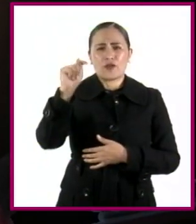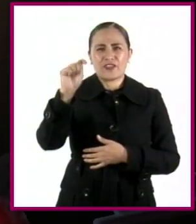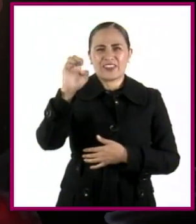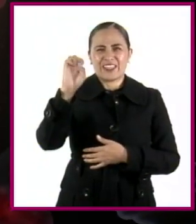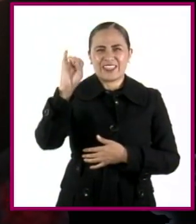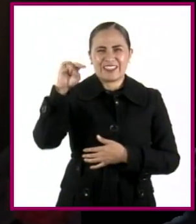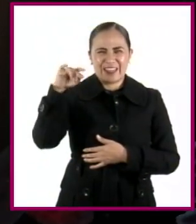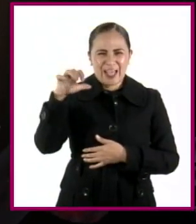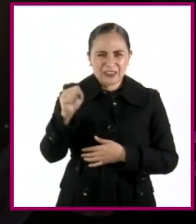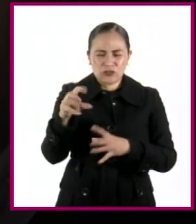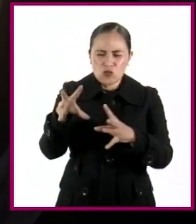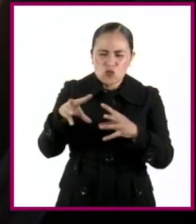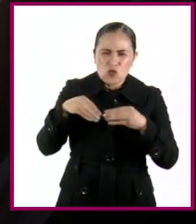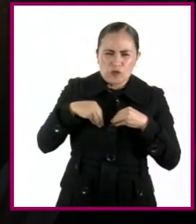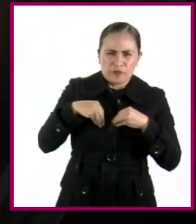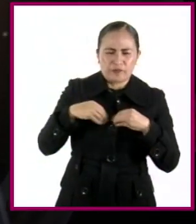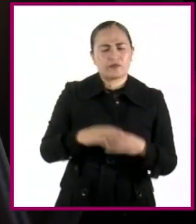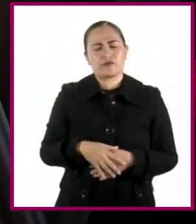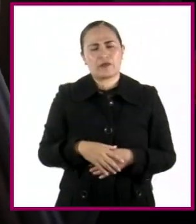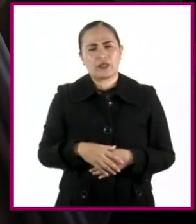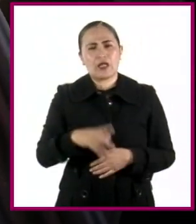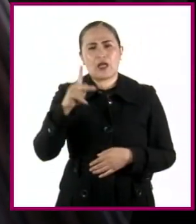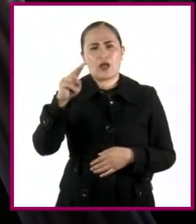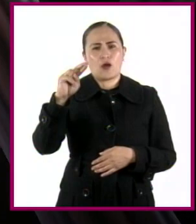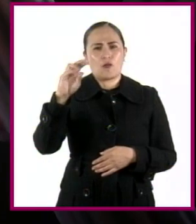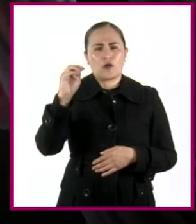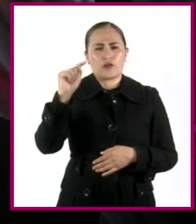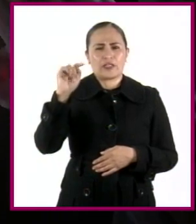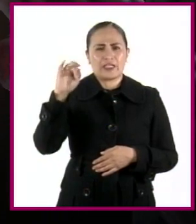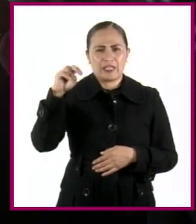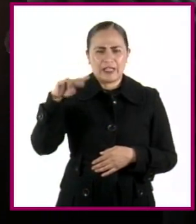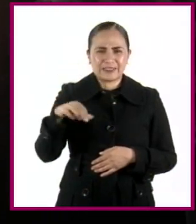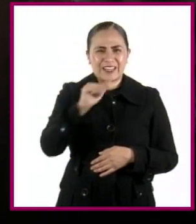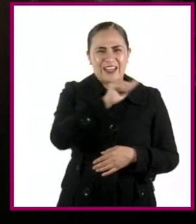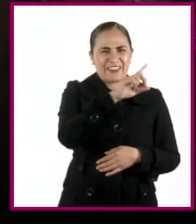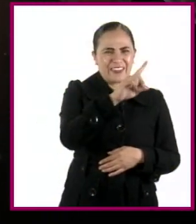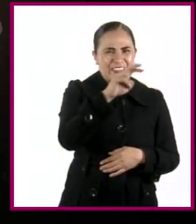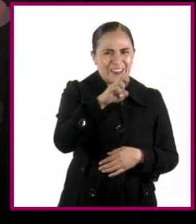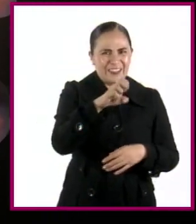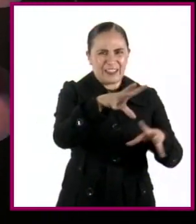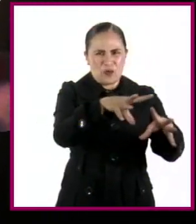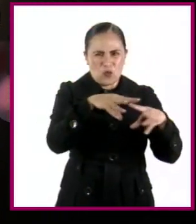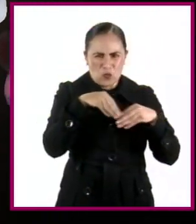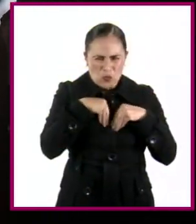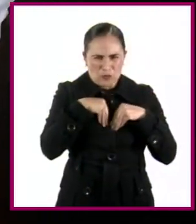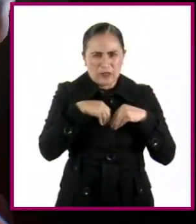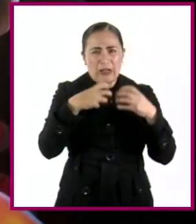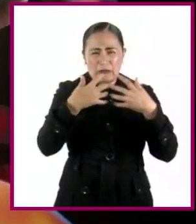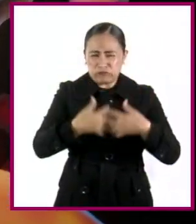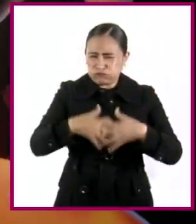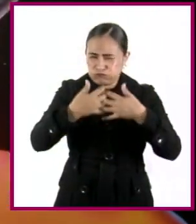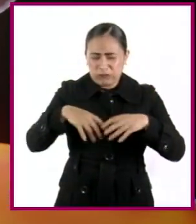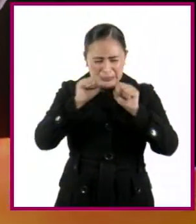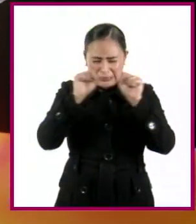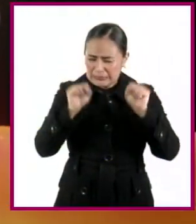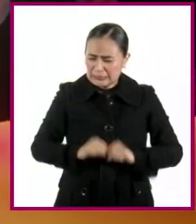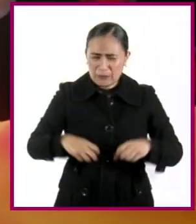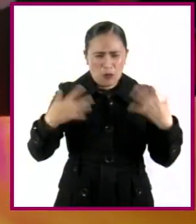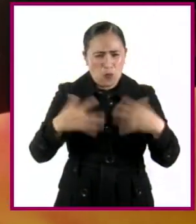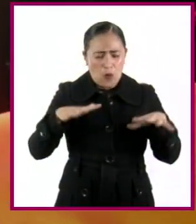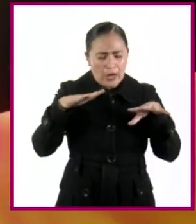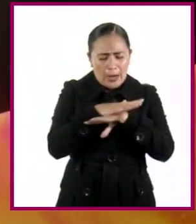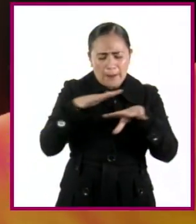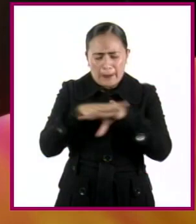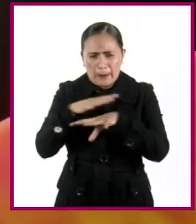Las células toman la información que está almacenada en el ADN y gracias a la presencia de maquinaria especializada muy compleja, la transforman